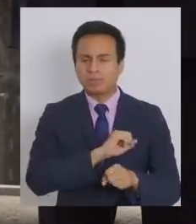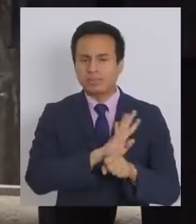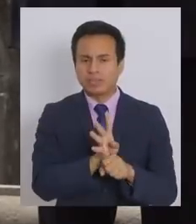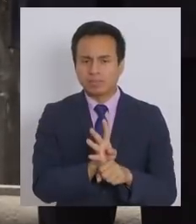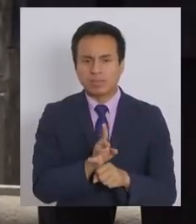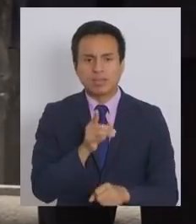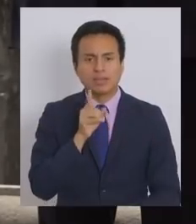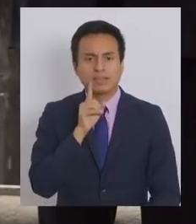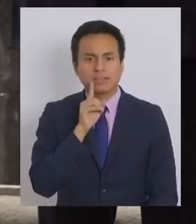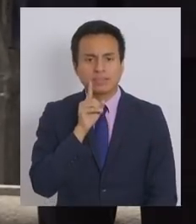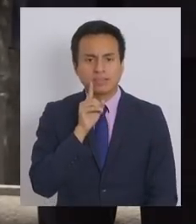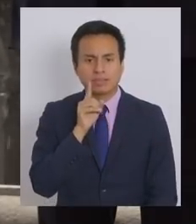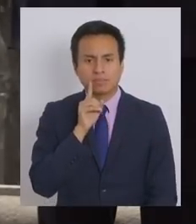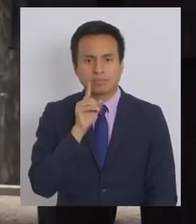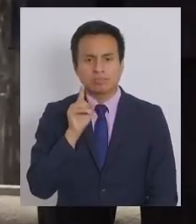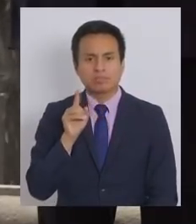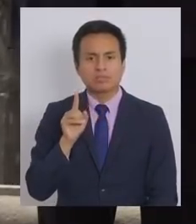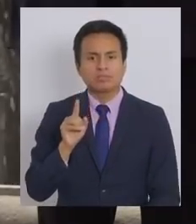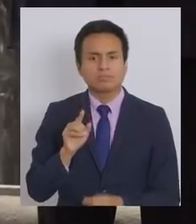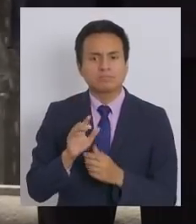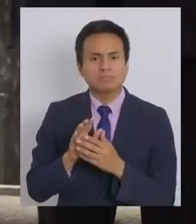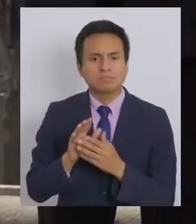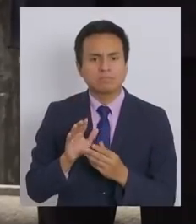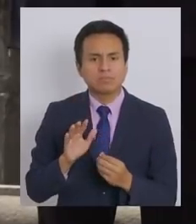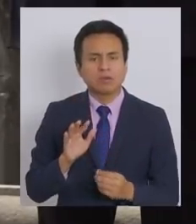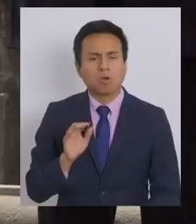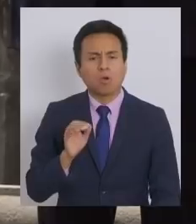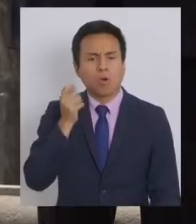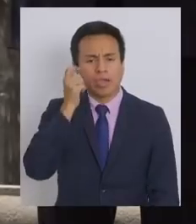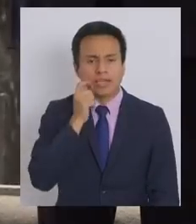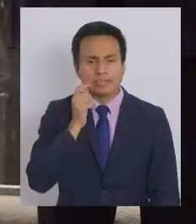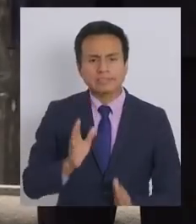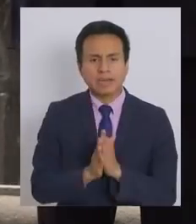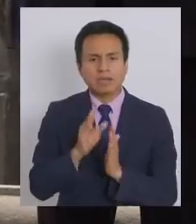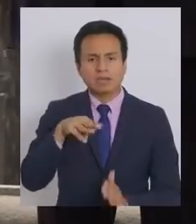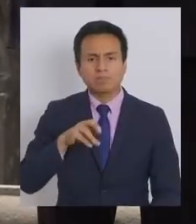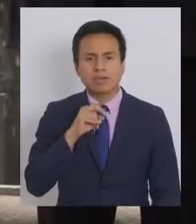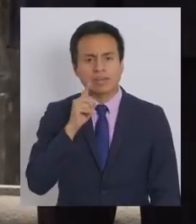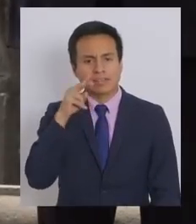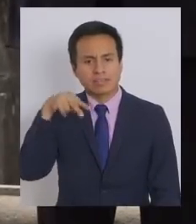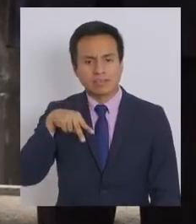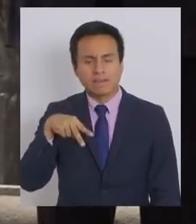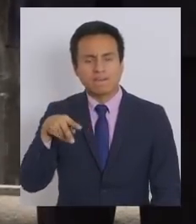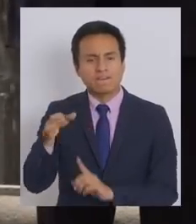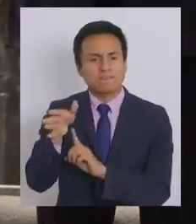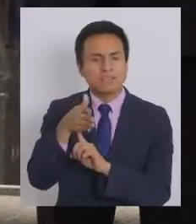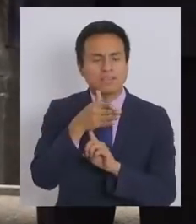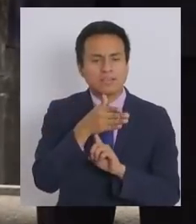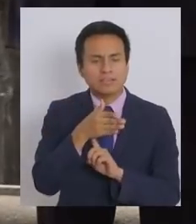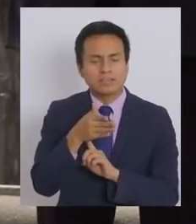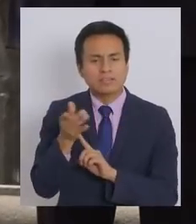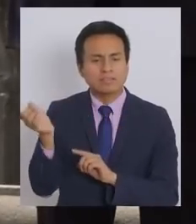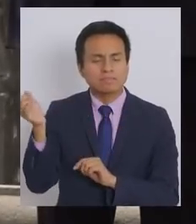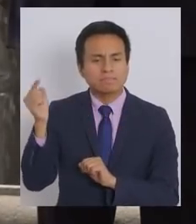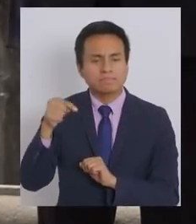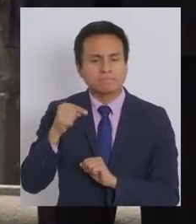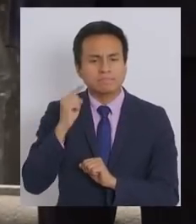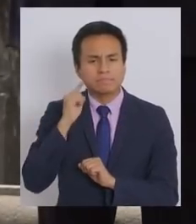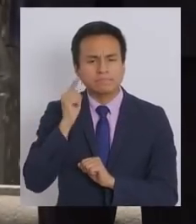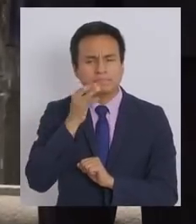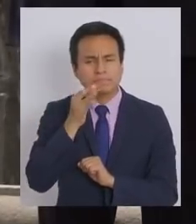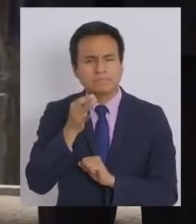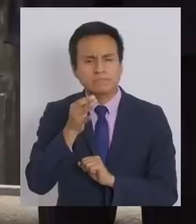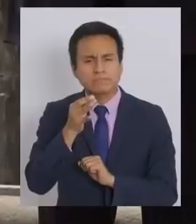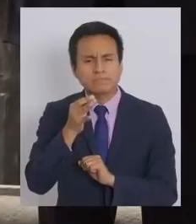Tenemos el ejemplo de O'Higgins, el ejemplo de San Martín, como banderas que nos guían. Y tenemos